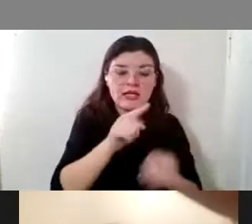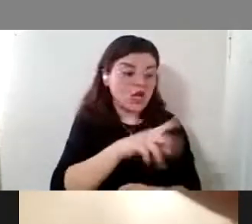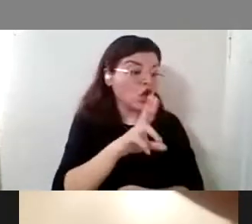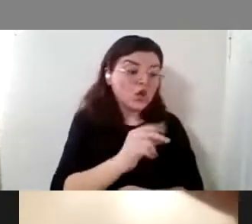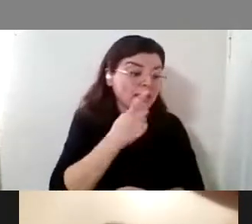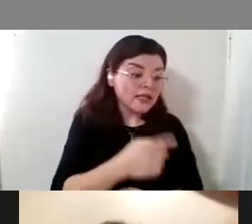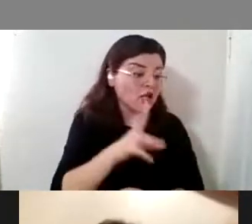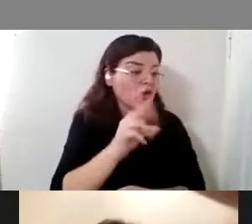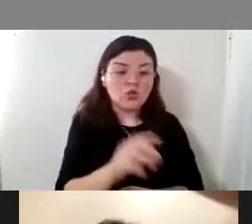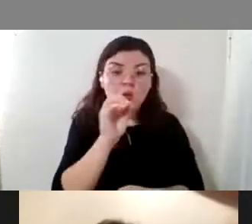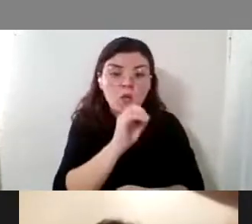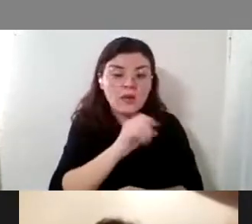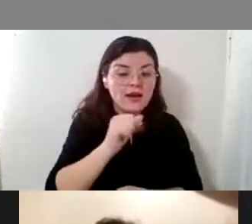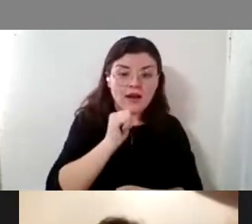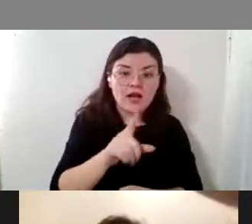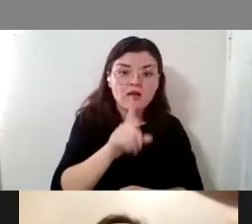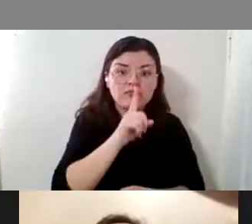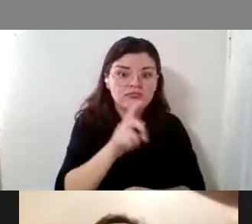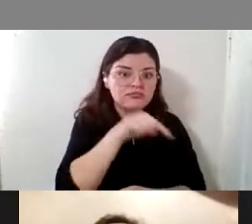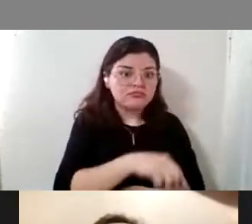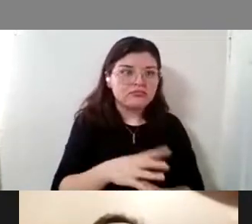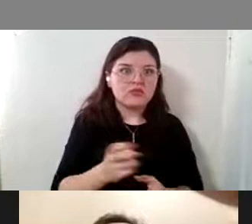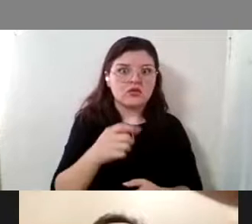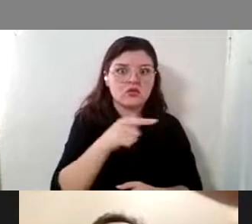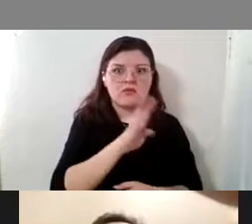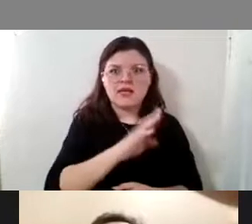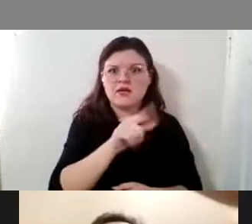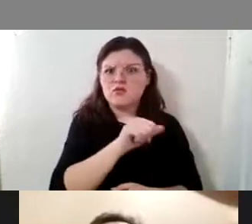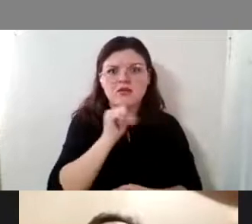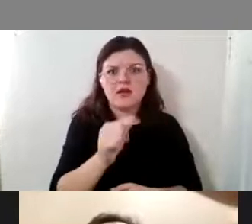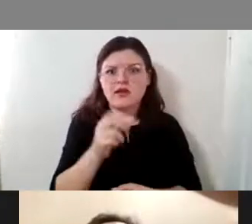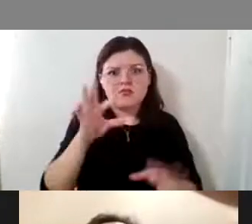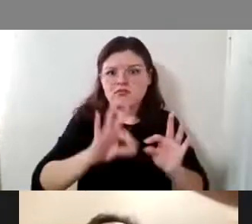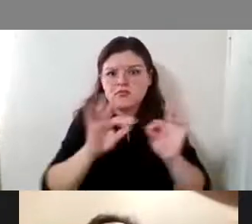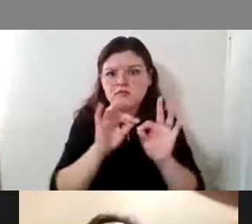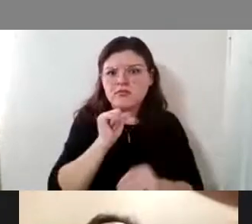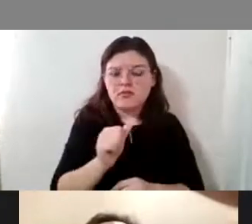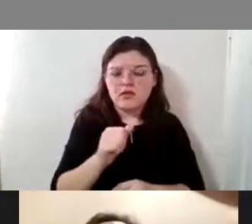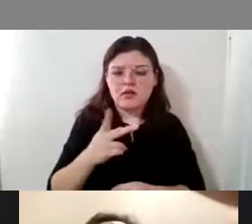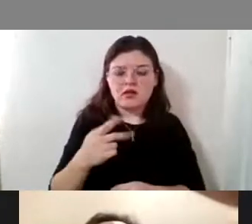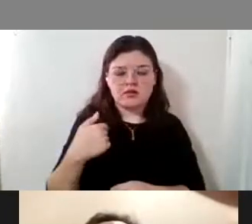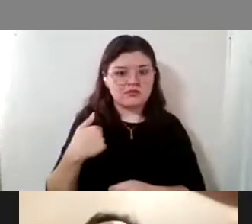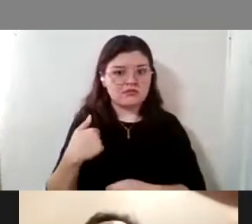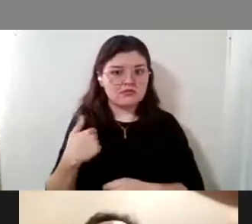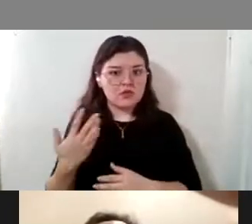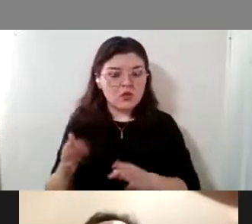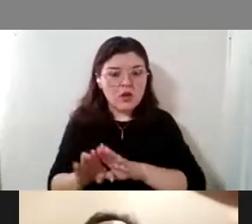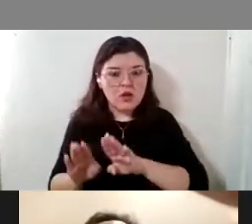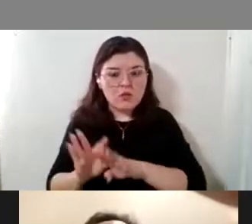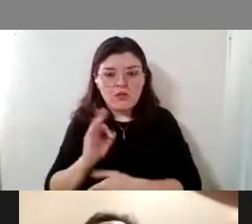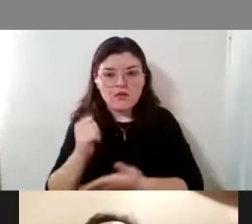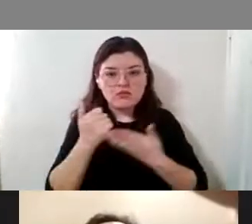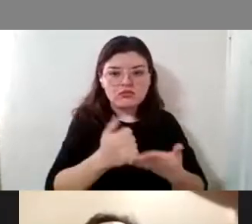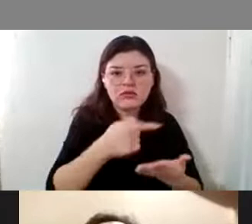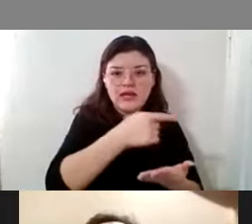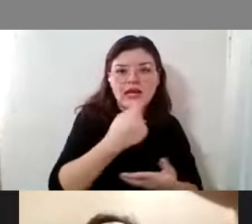y tú no tienes voz ni voto aquí. Entonces, más que nada, nosotros el saber cómo orientar al niño o al adolescente